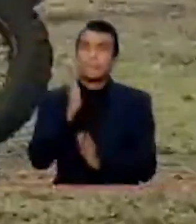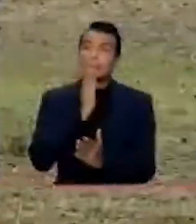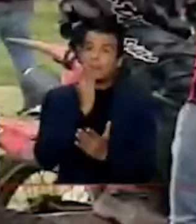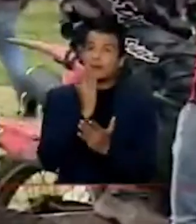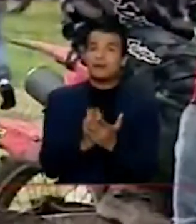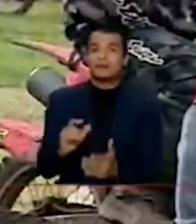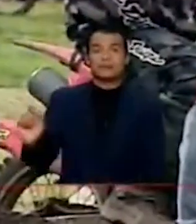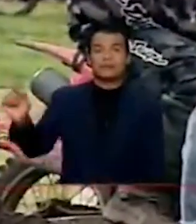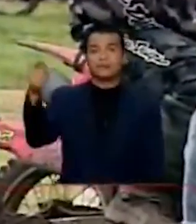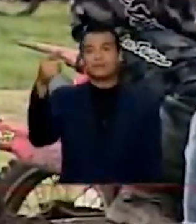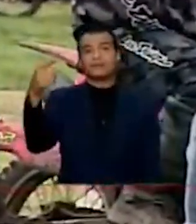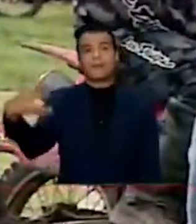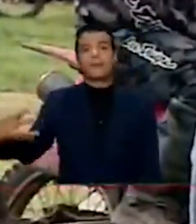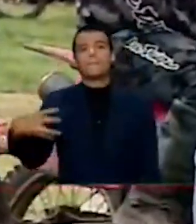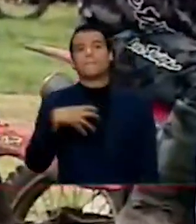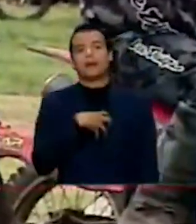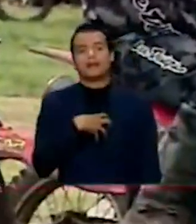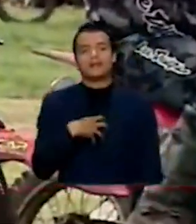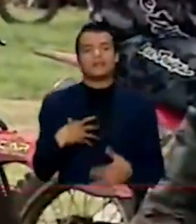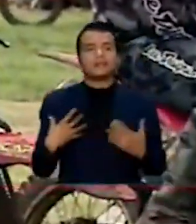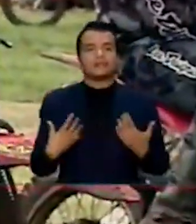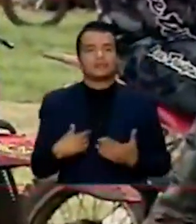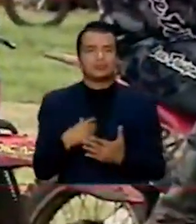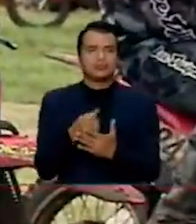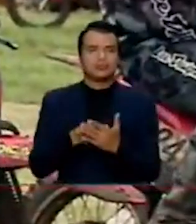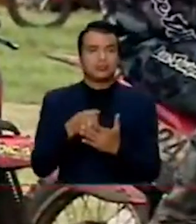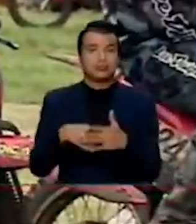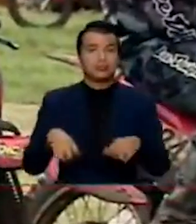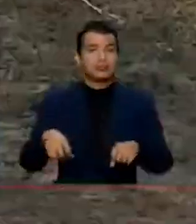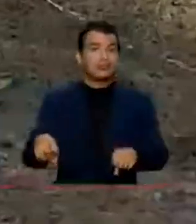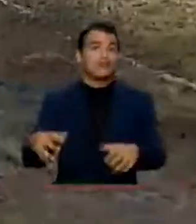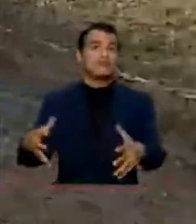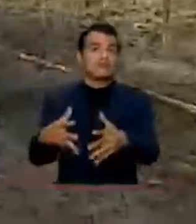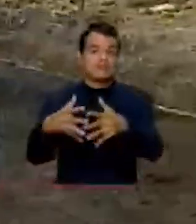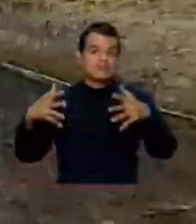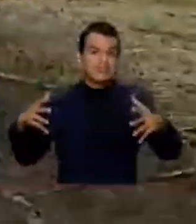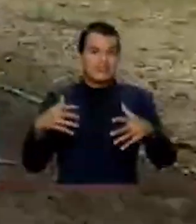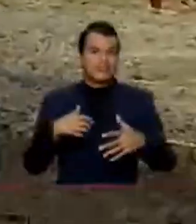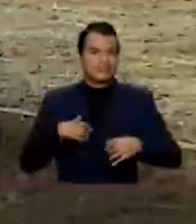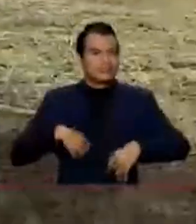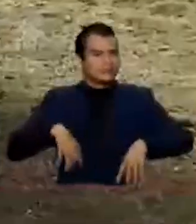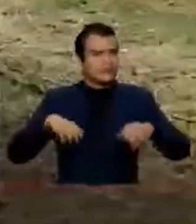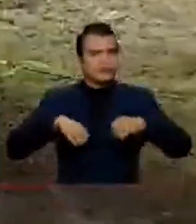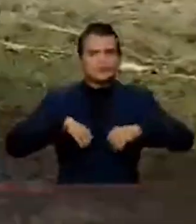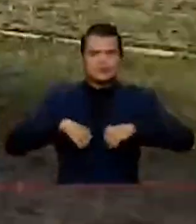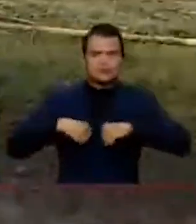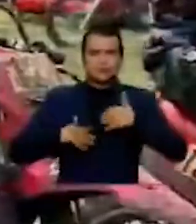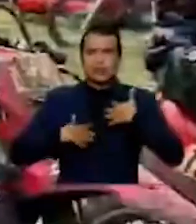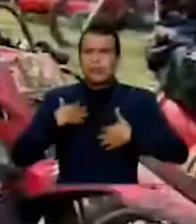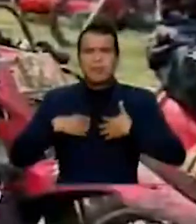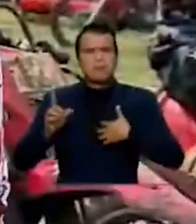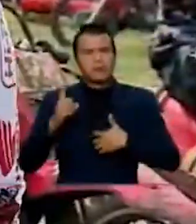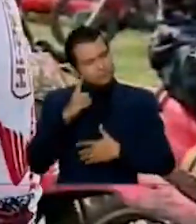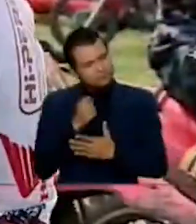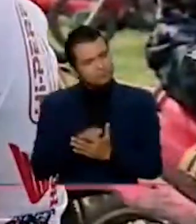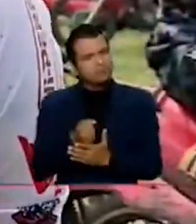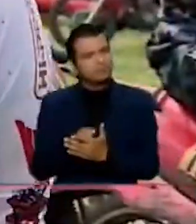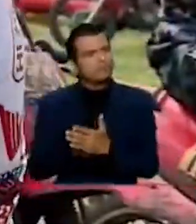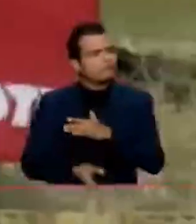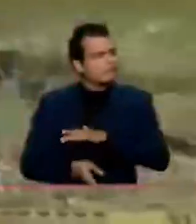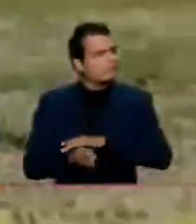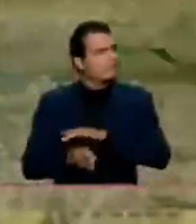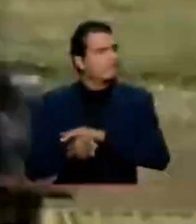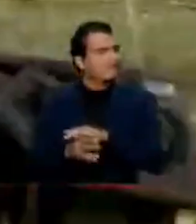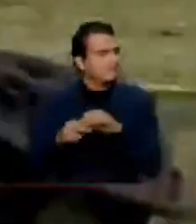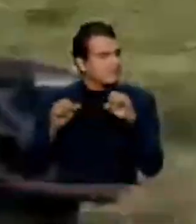primer puesto, la guerrí bastante porque me tocó contra motos más grandes que la que yo iba, sin miedo y nada, para adelante que nosotras también podemos.